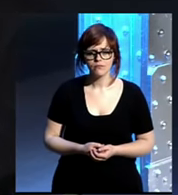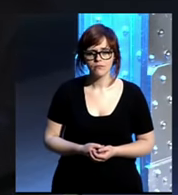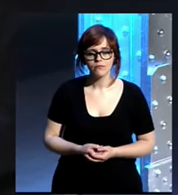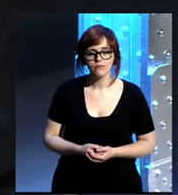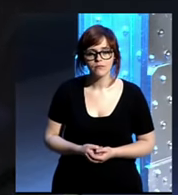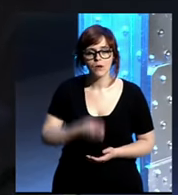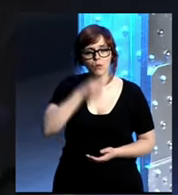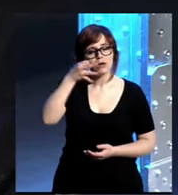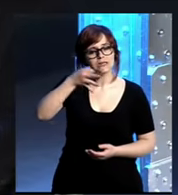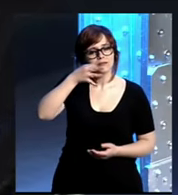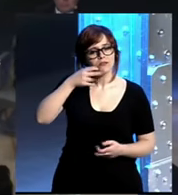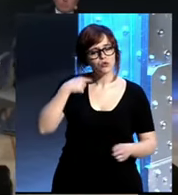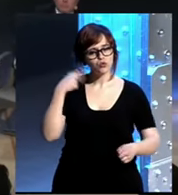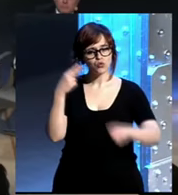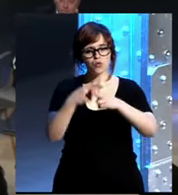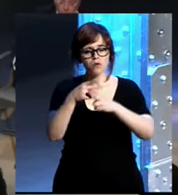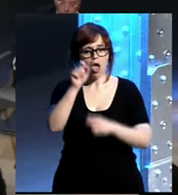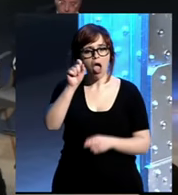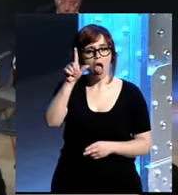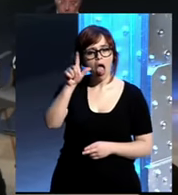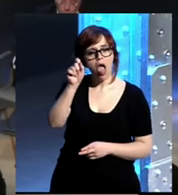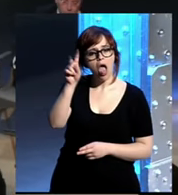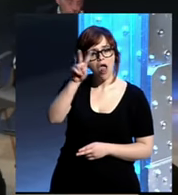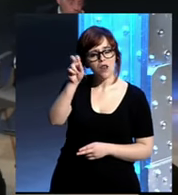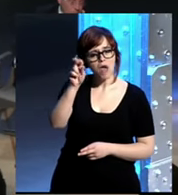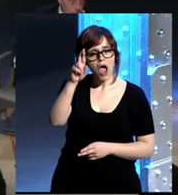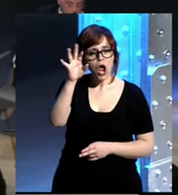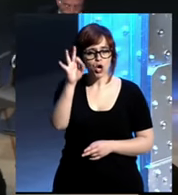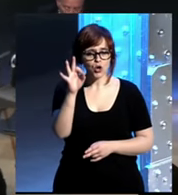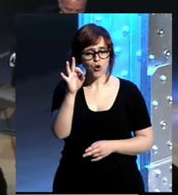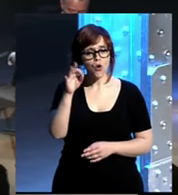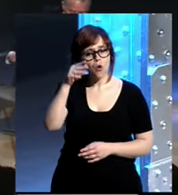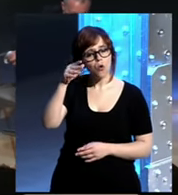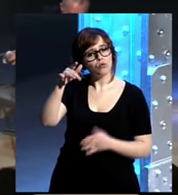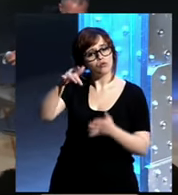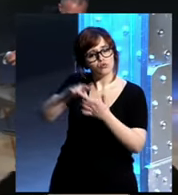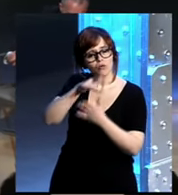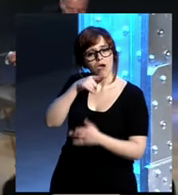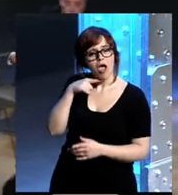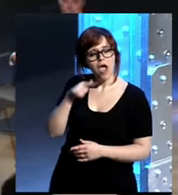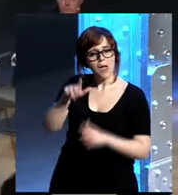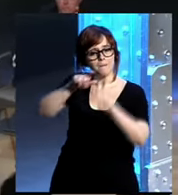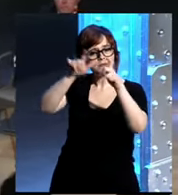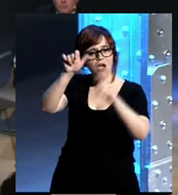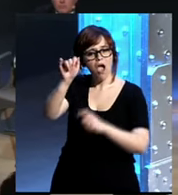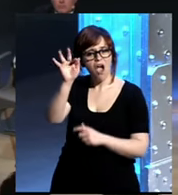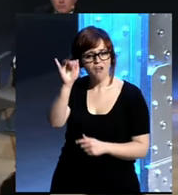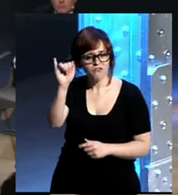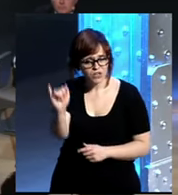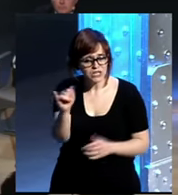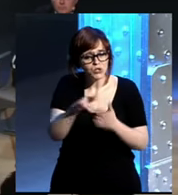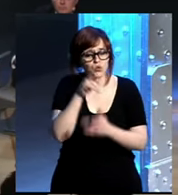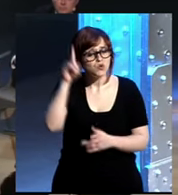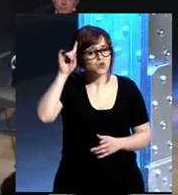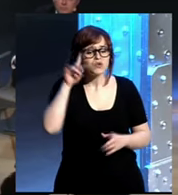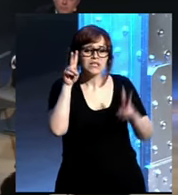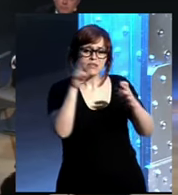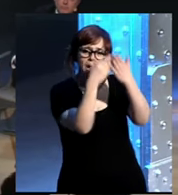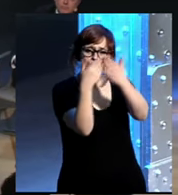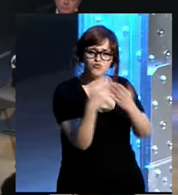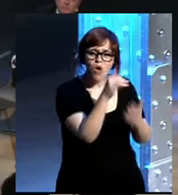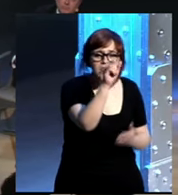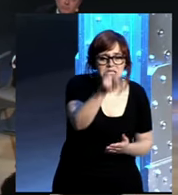Buenas tardes, yo soy Álvaro Martín de AFI y precisamente al hilo de esta última respuesta quería plantear algo que no sé si está en el estudio, y es que se ha